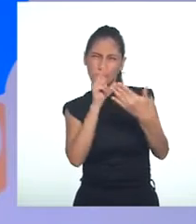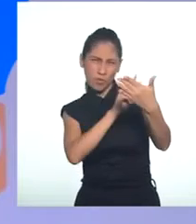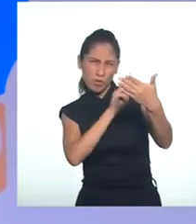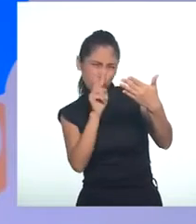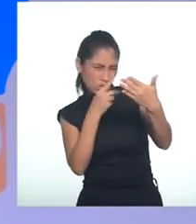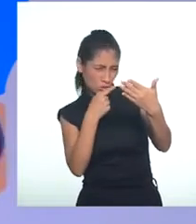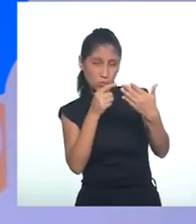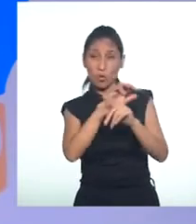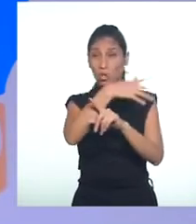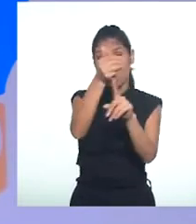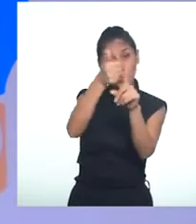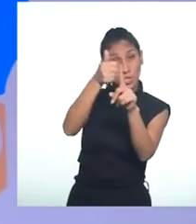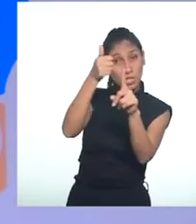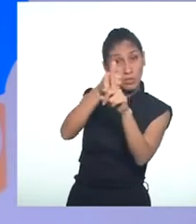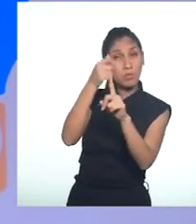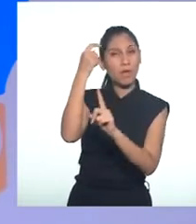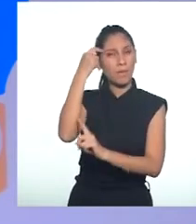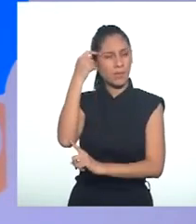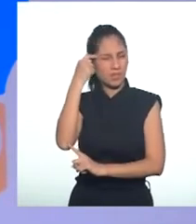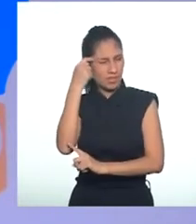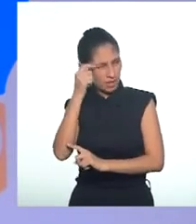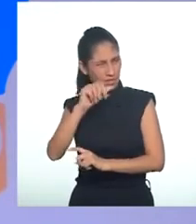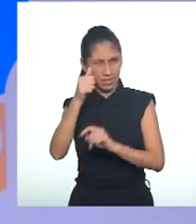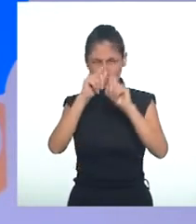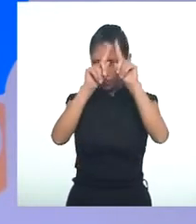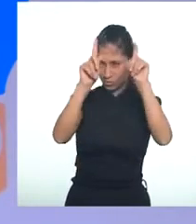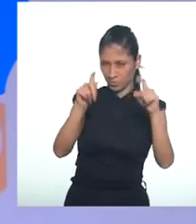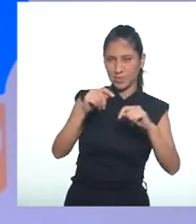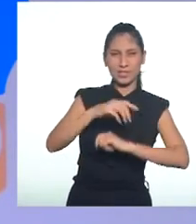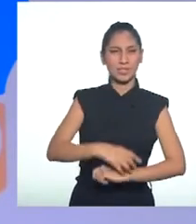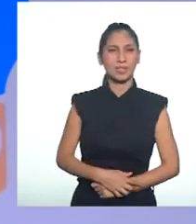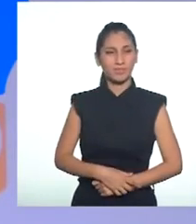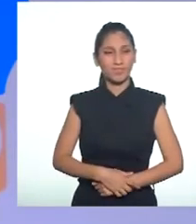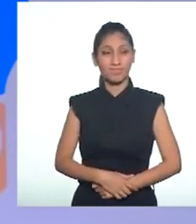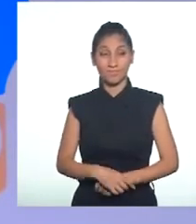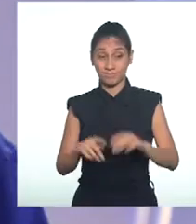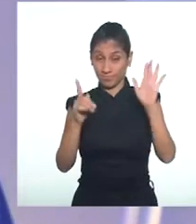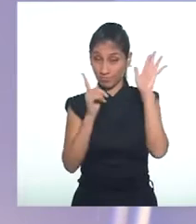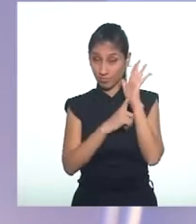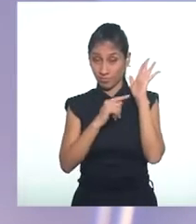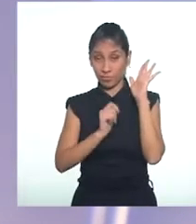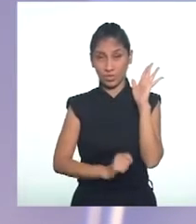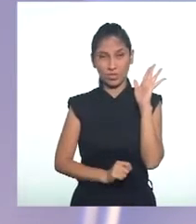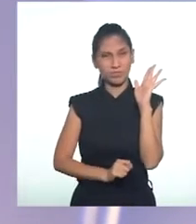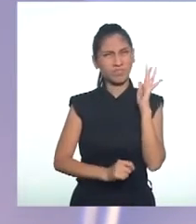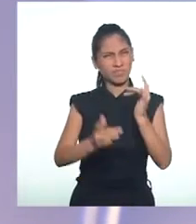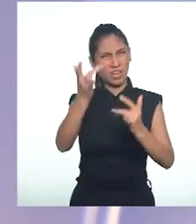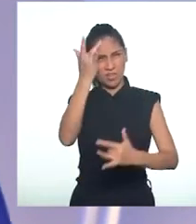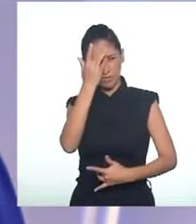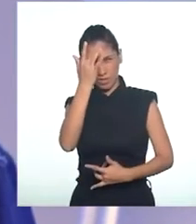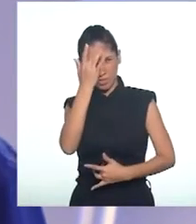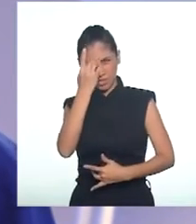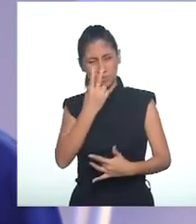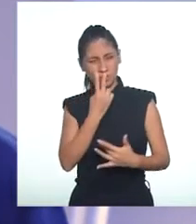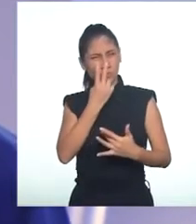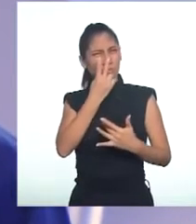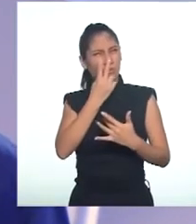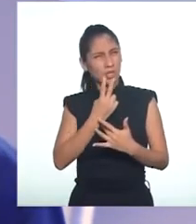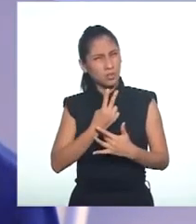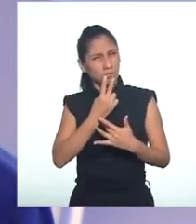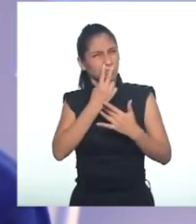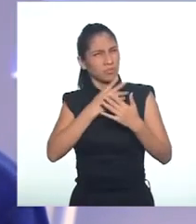ello los invito a pensar en las siguientes preguntas. ¿Qué son las